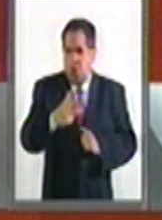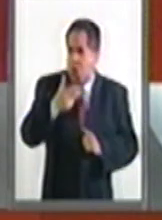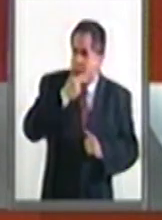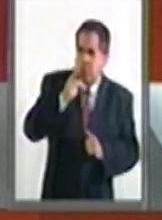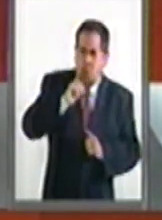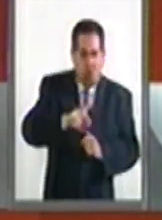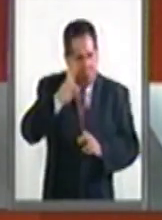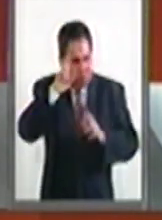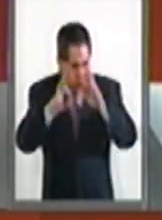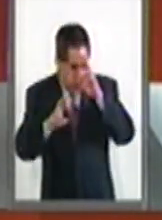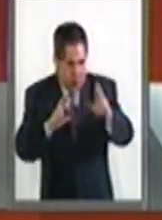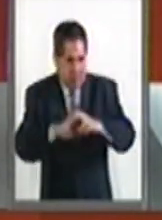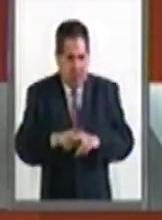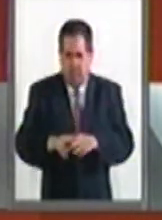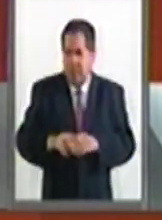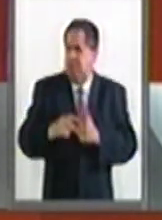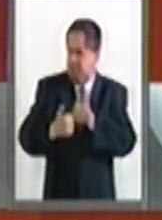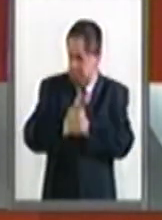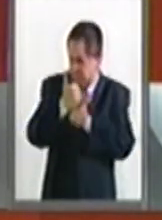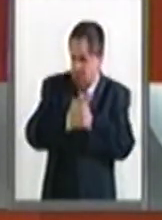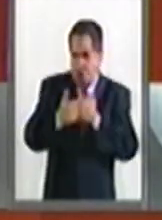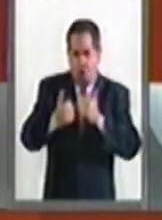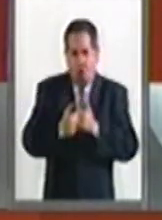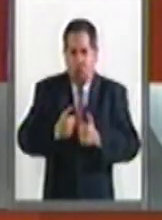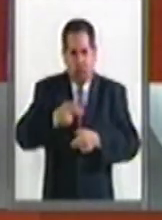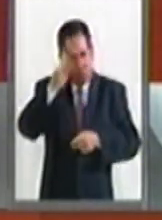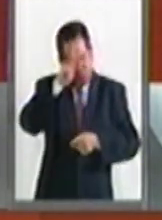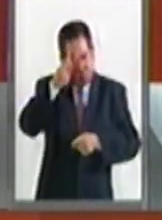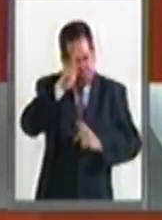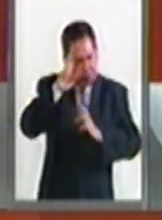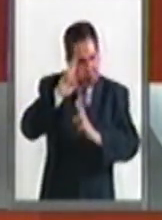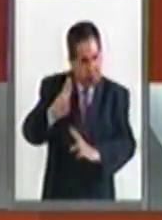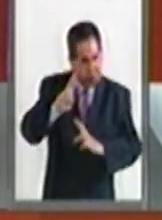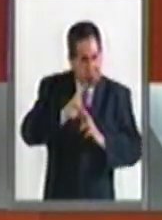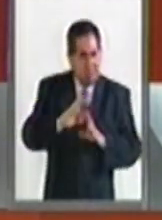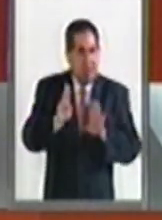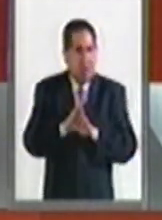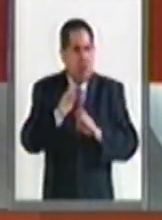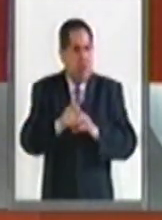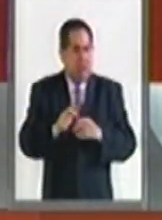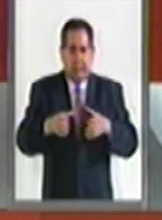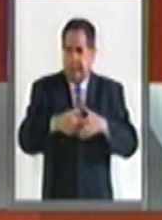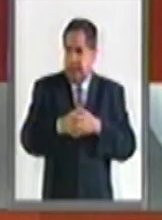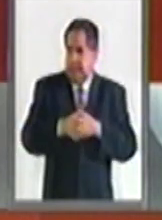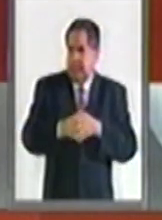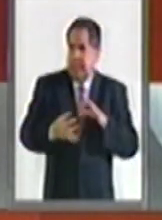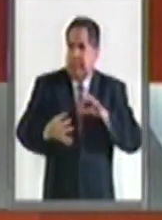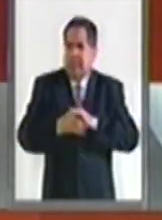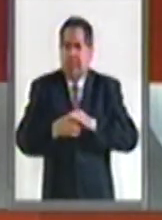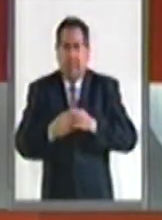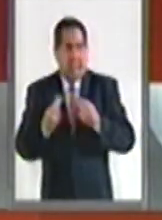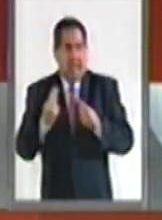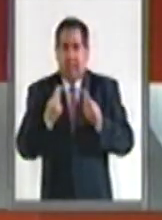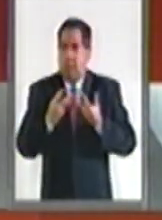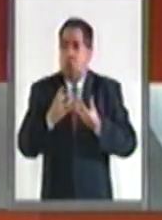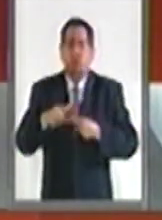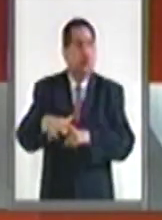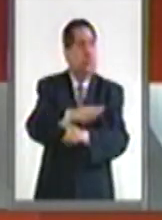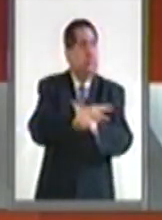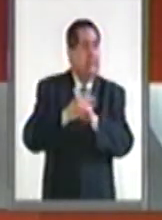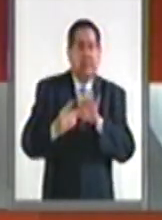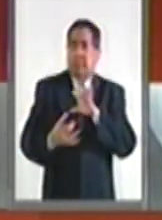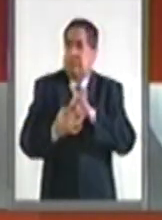géneros, que compitan bajo reglas y moderaciones, que se vean como una especie vulnerable, dependiente del medio